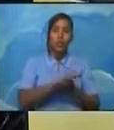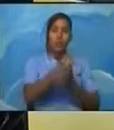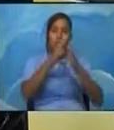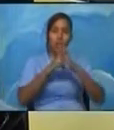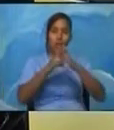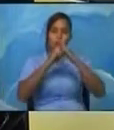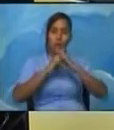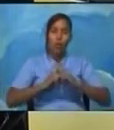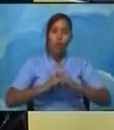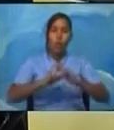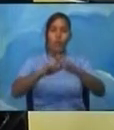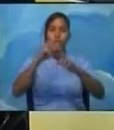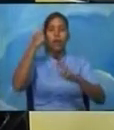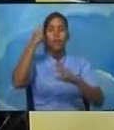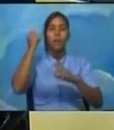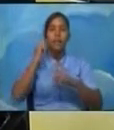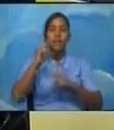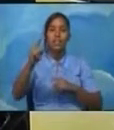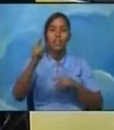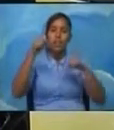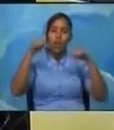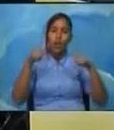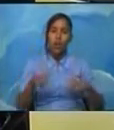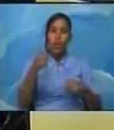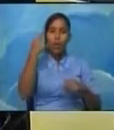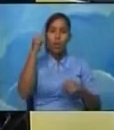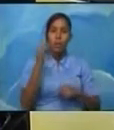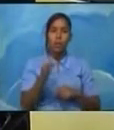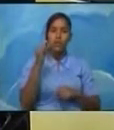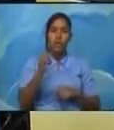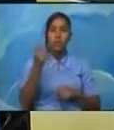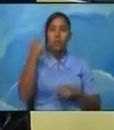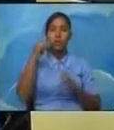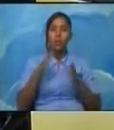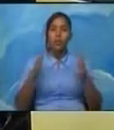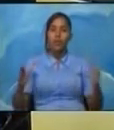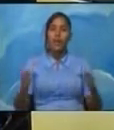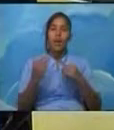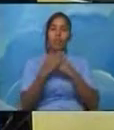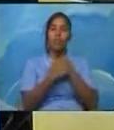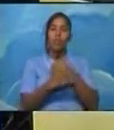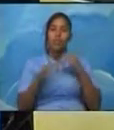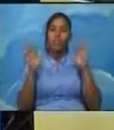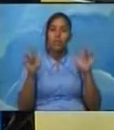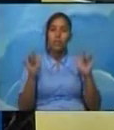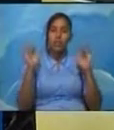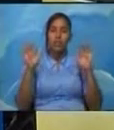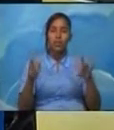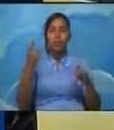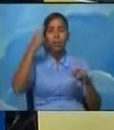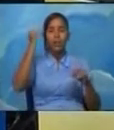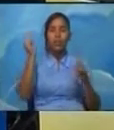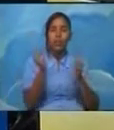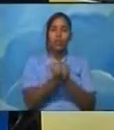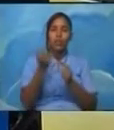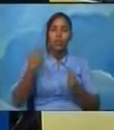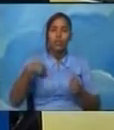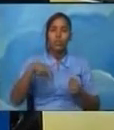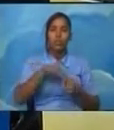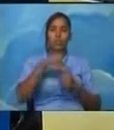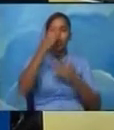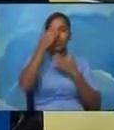honra, señorío para ti hoy y por siempre, por tu gran bondad y misericordia para con nosotros,